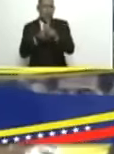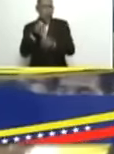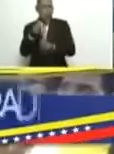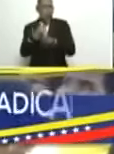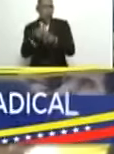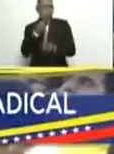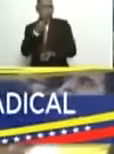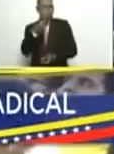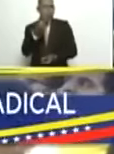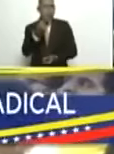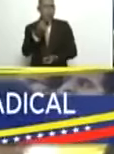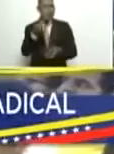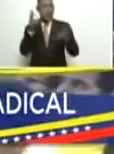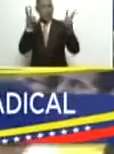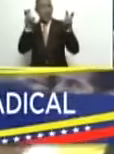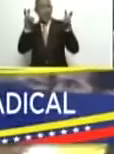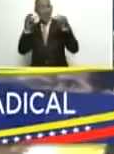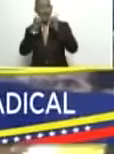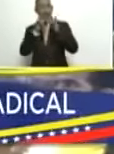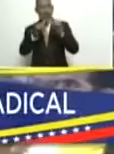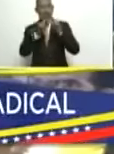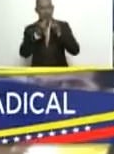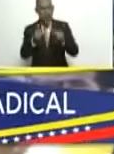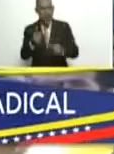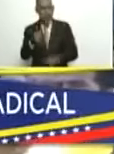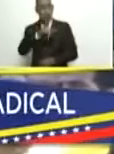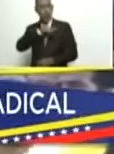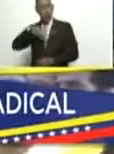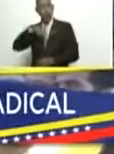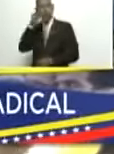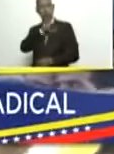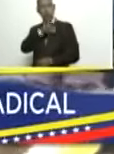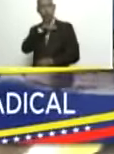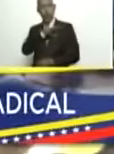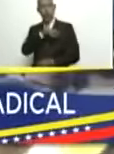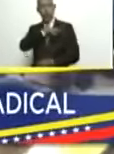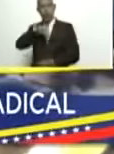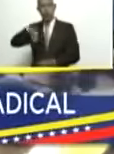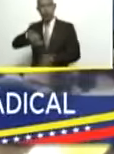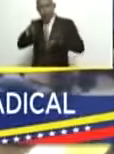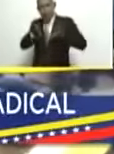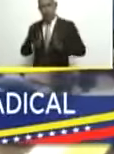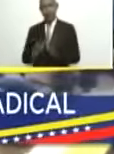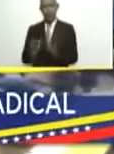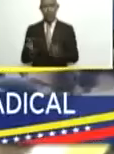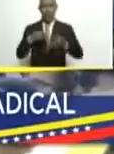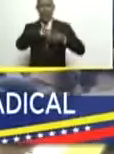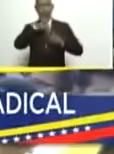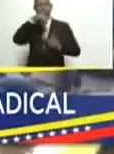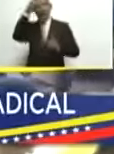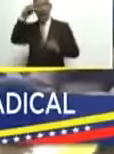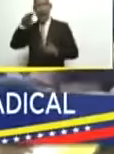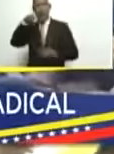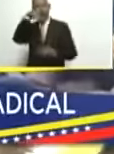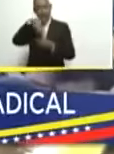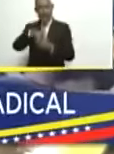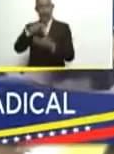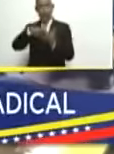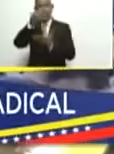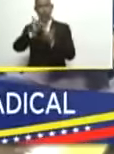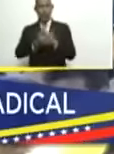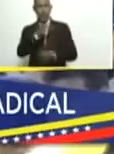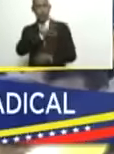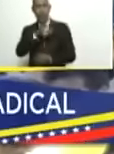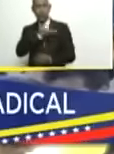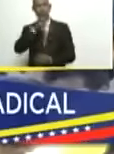el tema formativo. Es decir, nuestro socialismo lo estamos pariendo y el alma del proyecto socialista son las